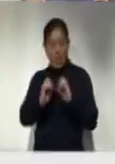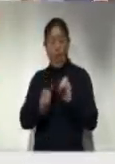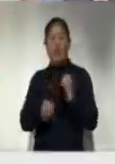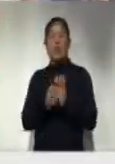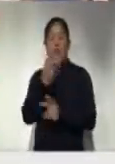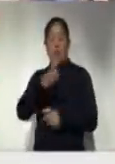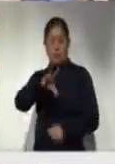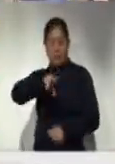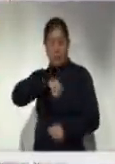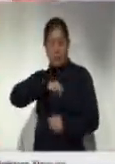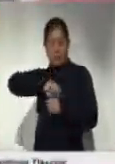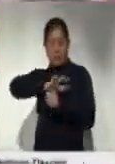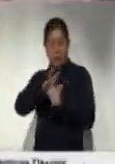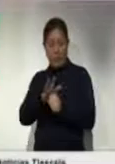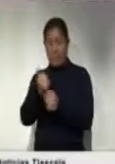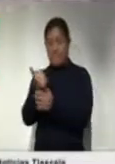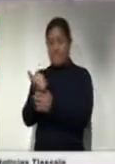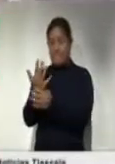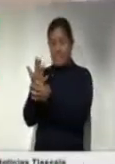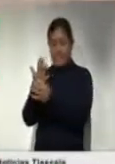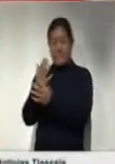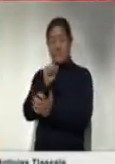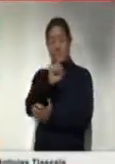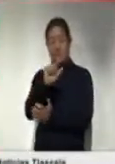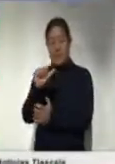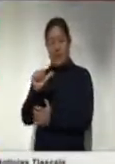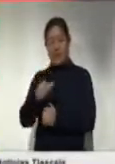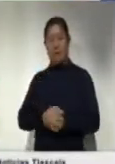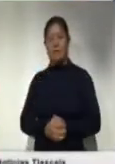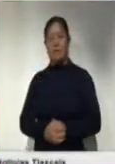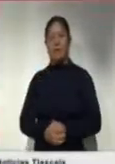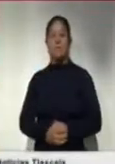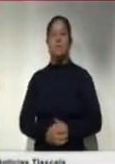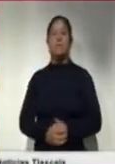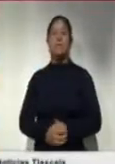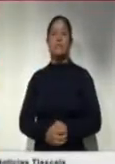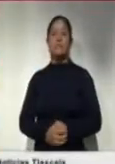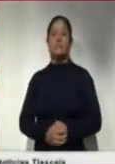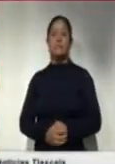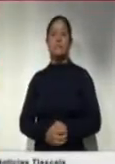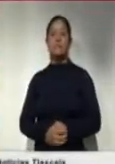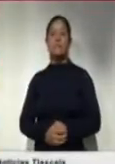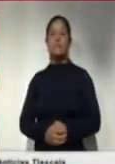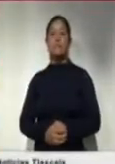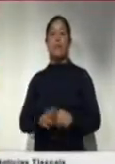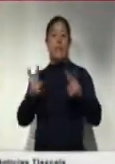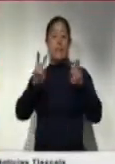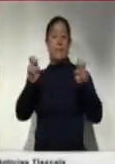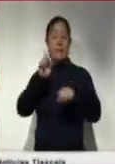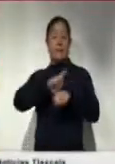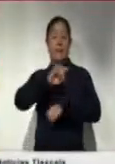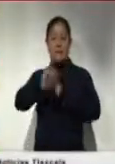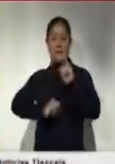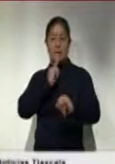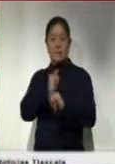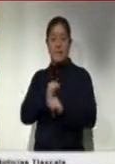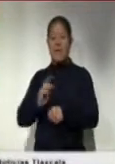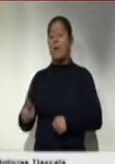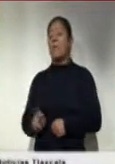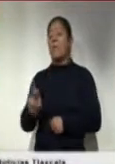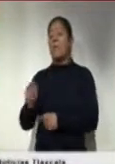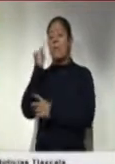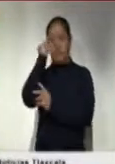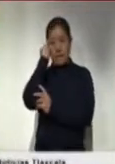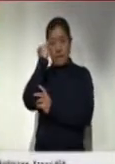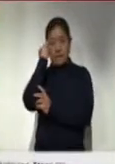coronavirus, así lo señala la Secretaría de Salud del Estado. En el marco del Día Internacional de los Pueblos